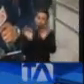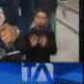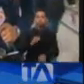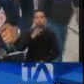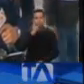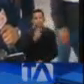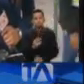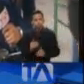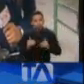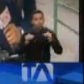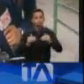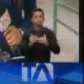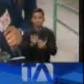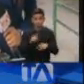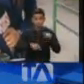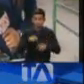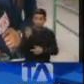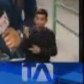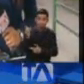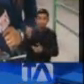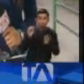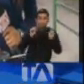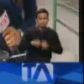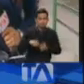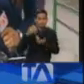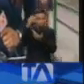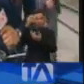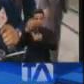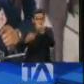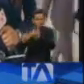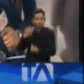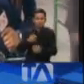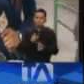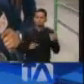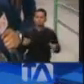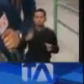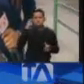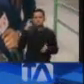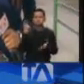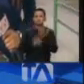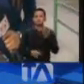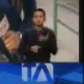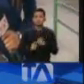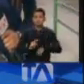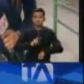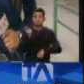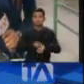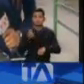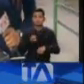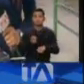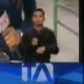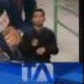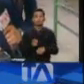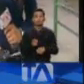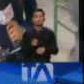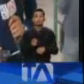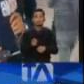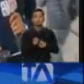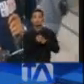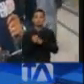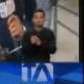voz, como decíamos. Vamos con Joana Canizares, ahí la tenemos ya, para saber qué opina la gente, específicamente en una de las estaciones más